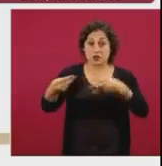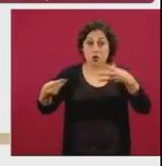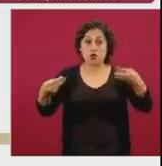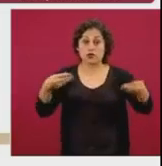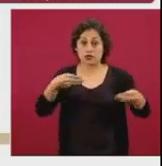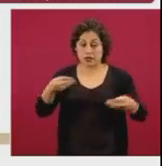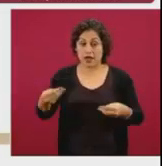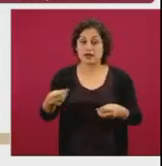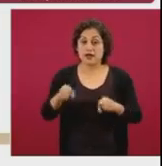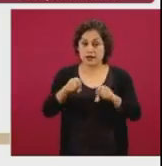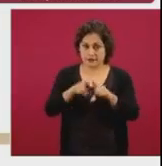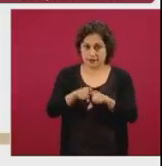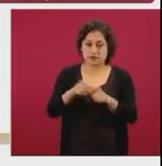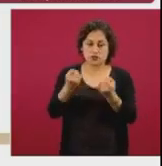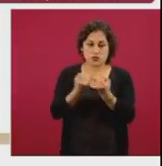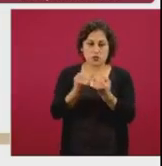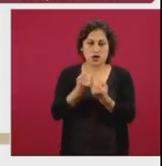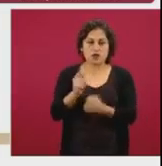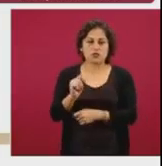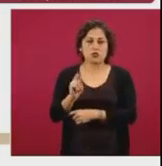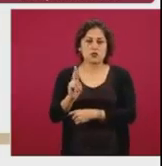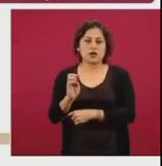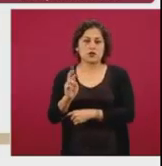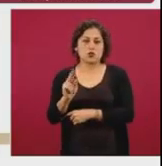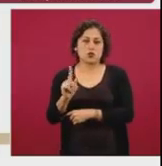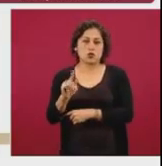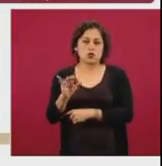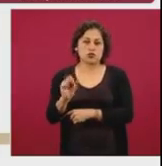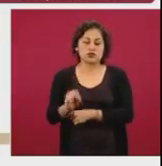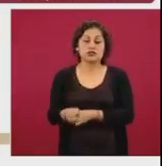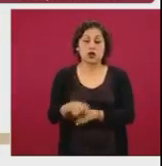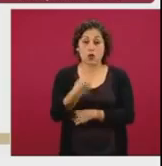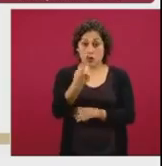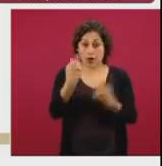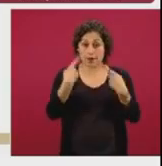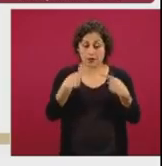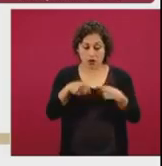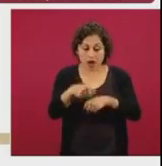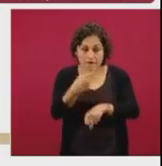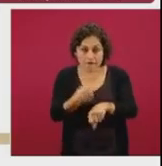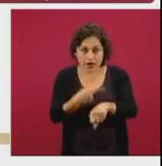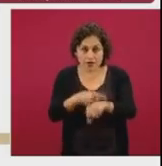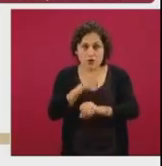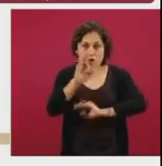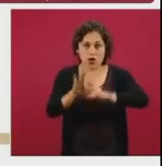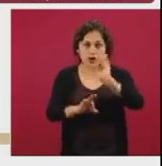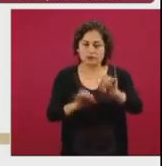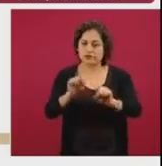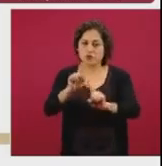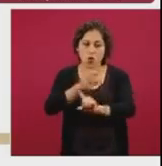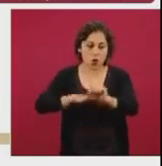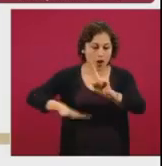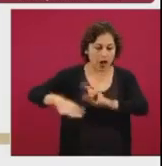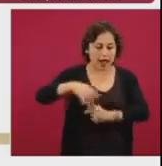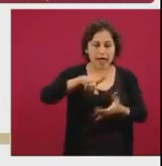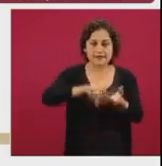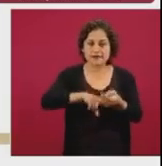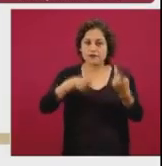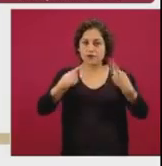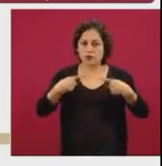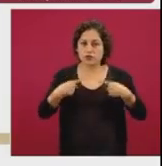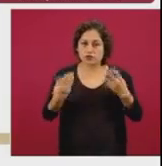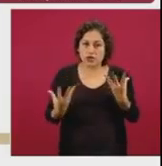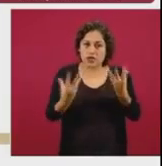no solamente se trata a la persona, sino debemos de tratar al núcleo en el que se encuentra. Y si yo no estudio a todas aquellas personas que